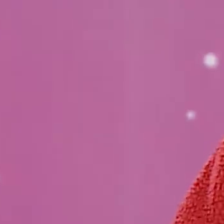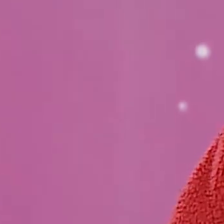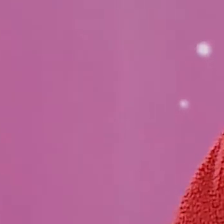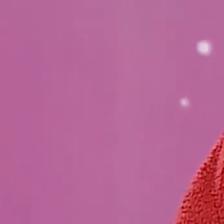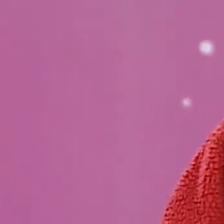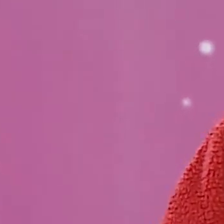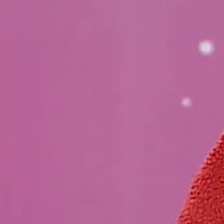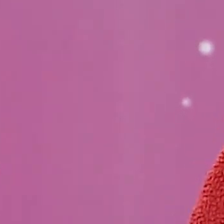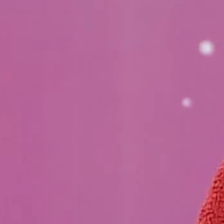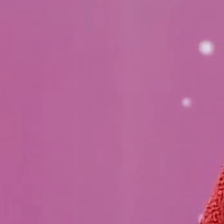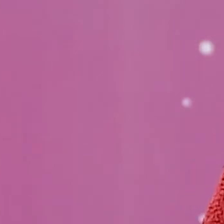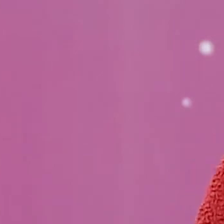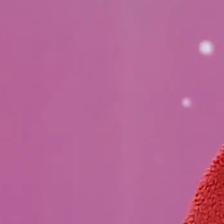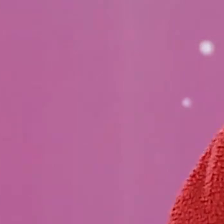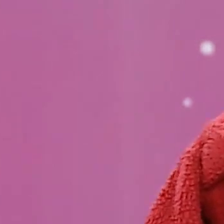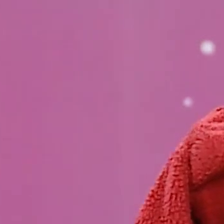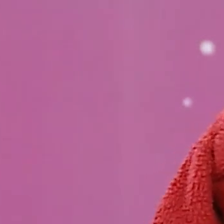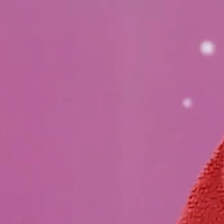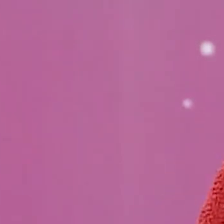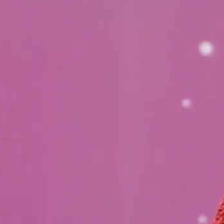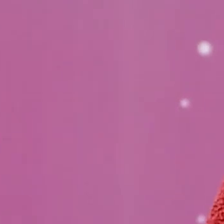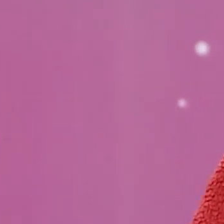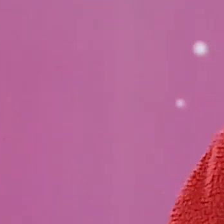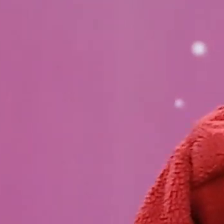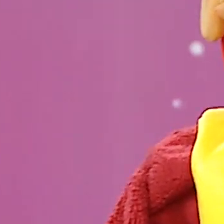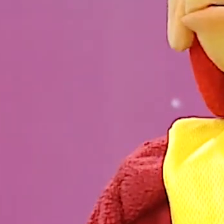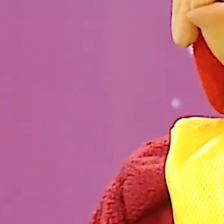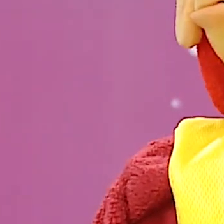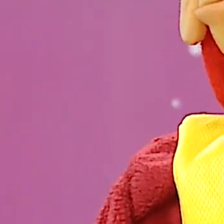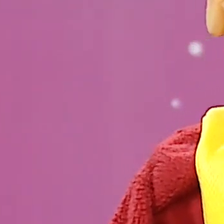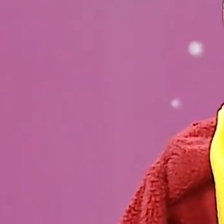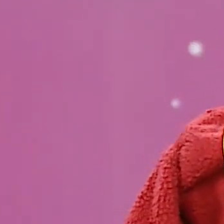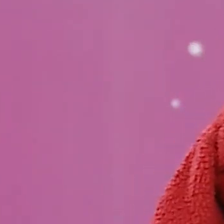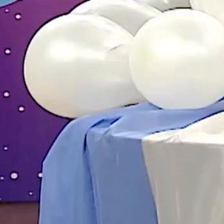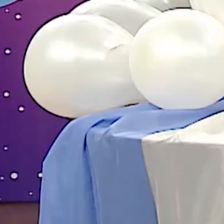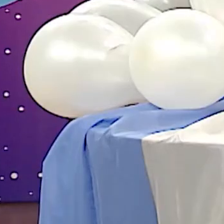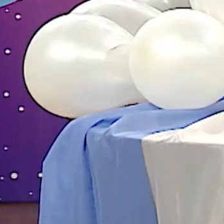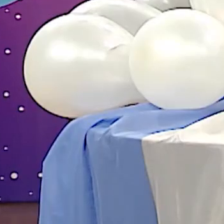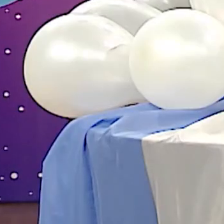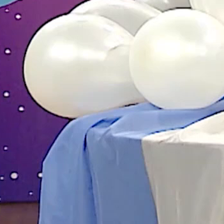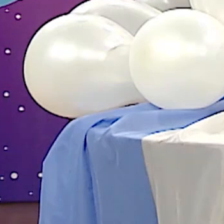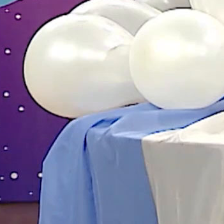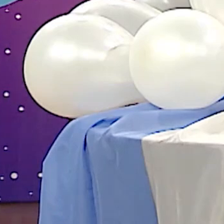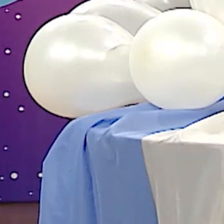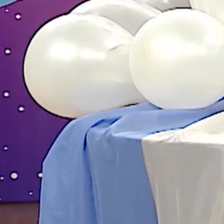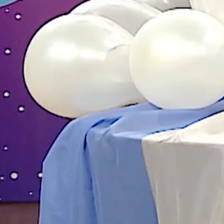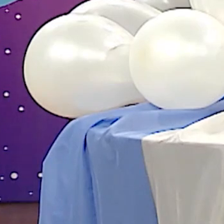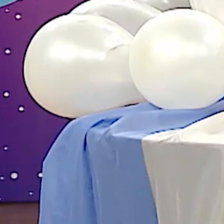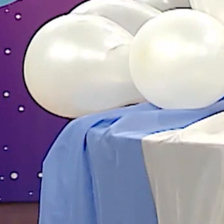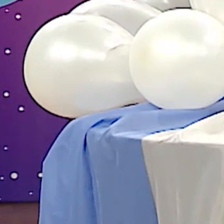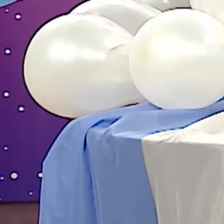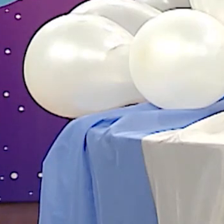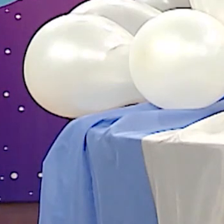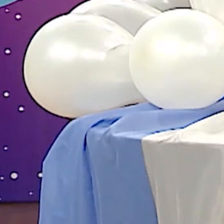los argentinos defendamos nuestra patria, para que los